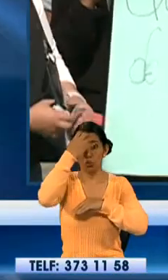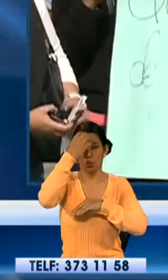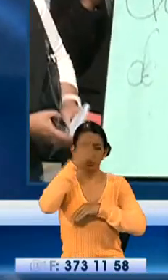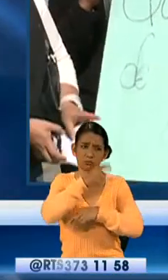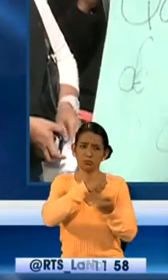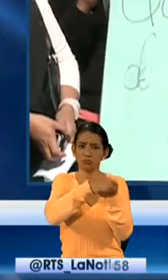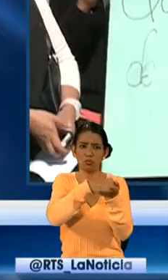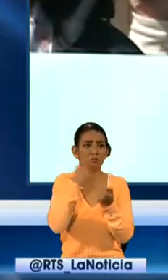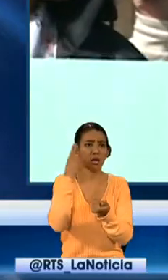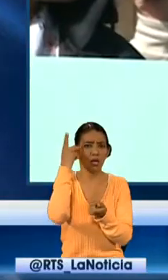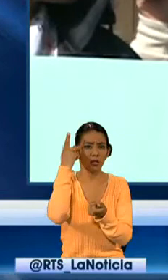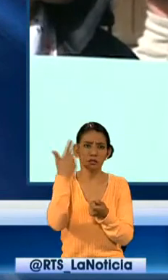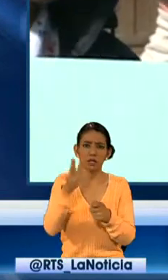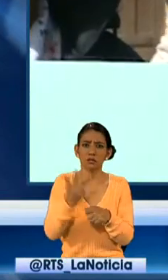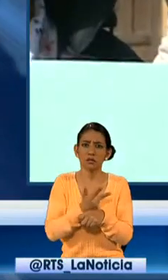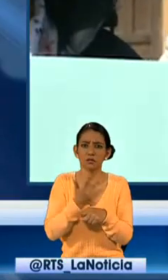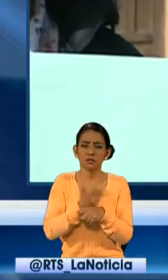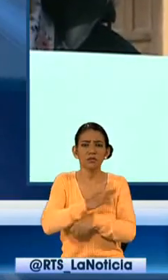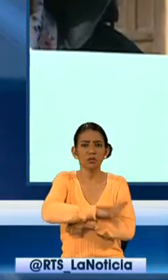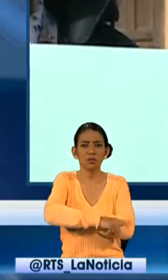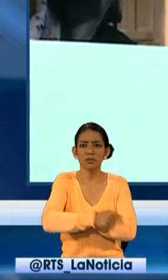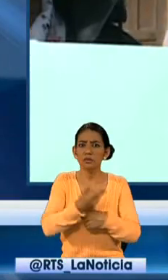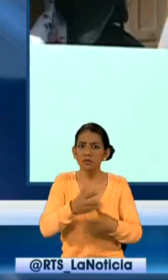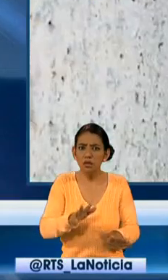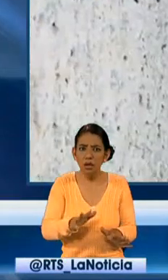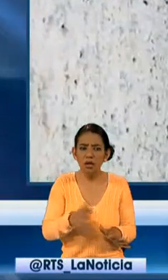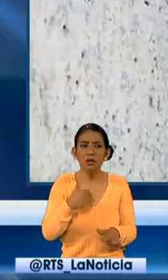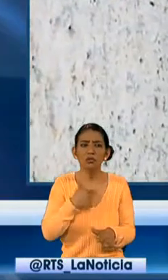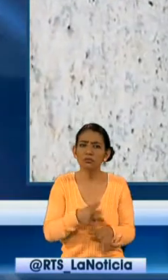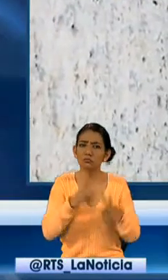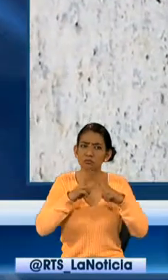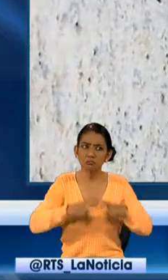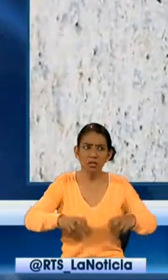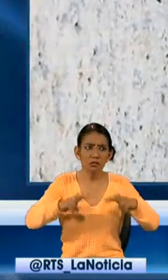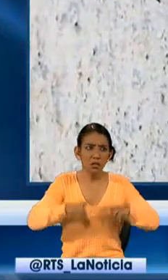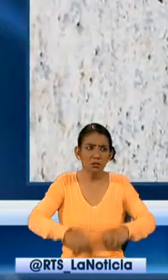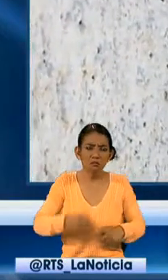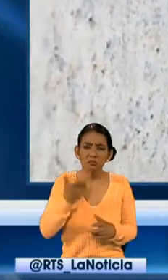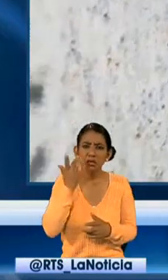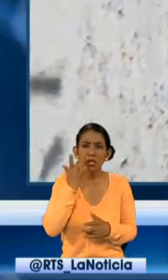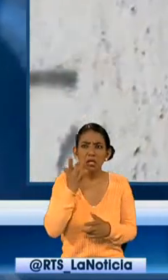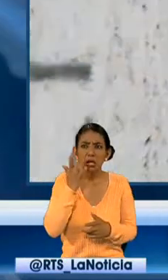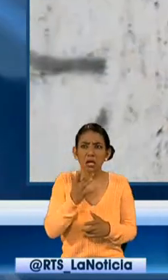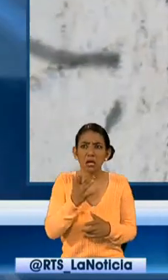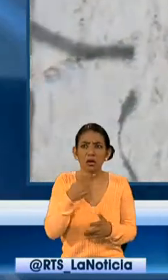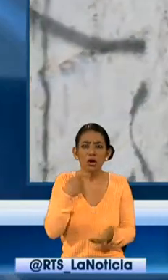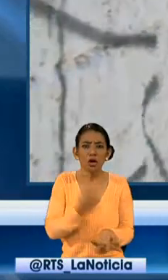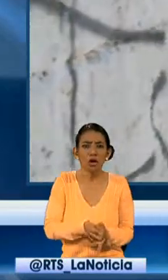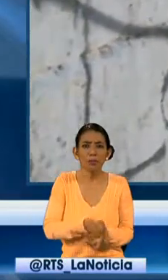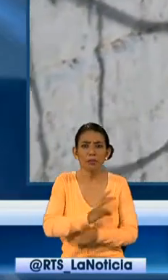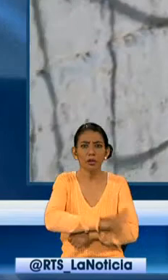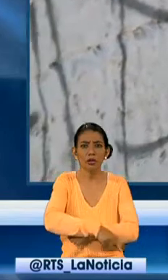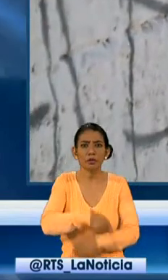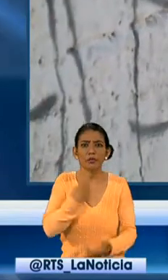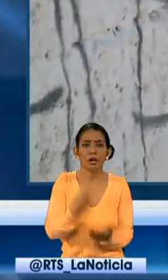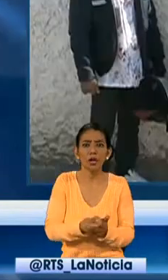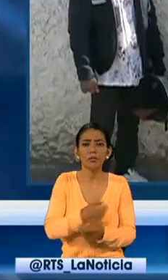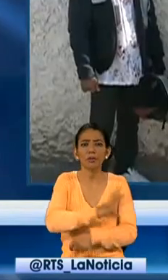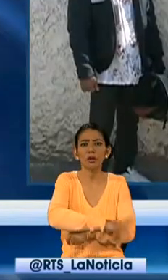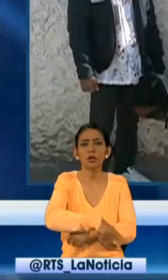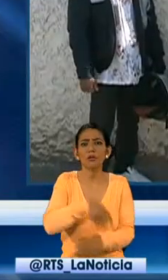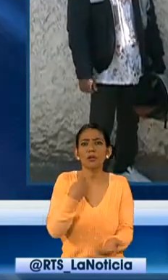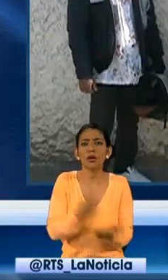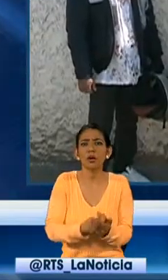mano a los padres, 3 veces les han robado, hay que hacer una profunda investigación porque es raro que cada vez que compran, le roban, compran, roban,